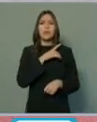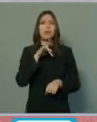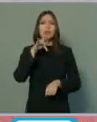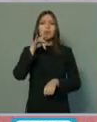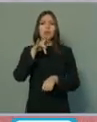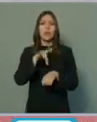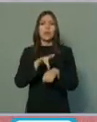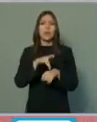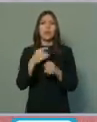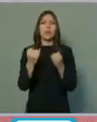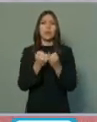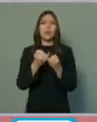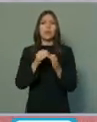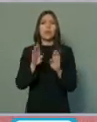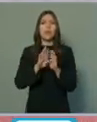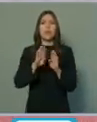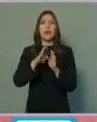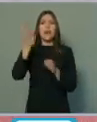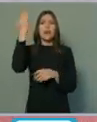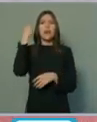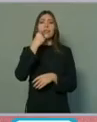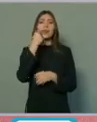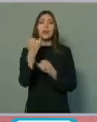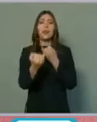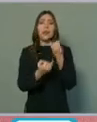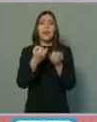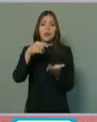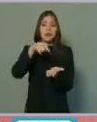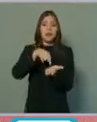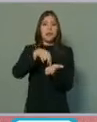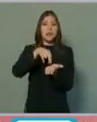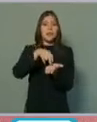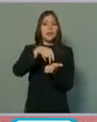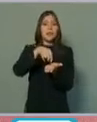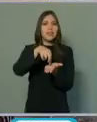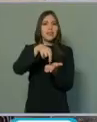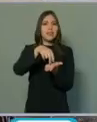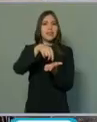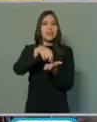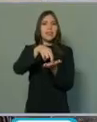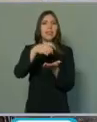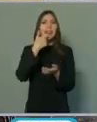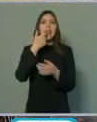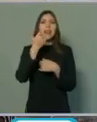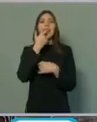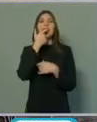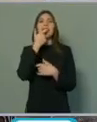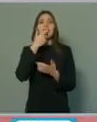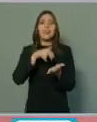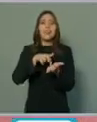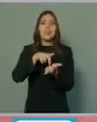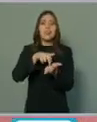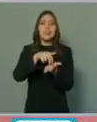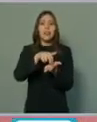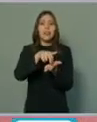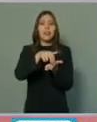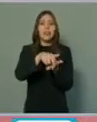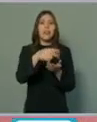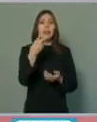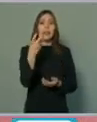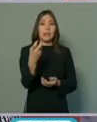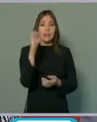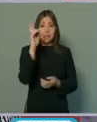como decíamos, este dedito, no sé qué, cuando Sí. éramos niñitos, Sí. que le hacíamos el jueguito a los niños de hacer esta cosquillita simplemente con las yemas de los